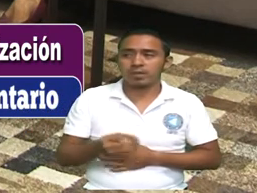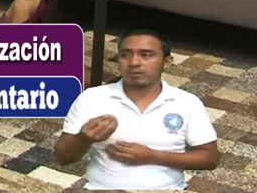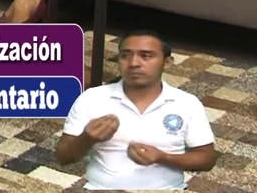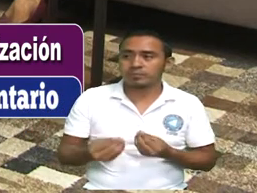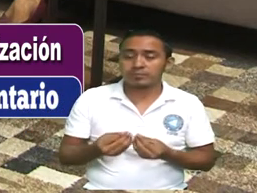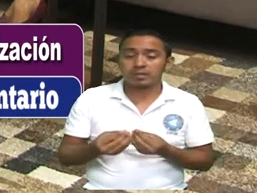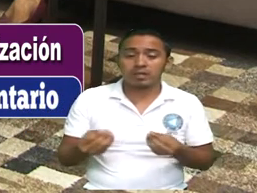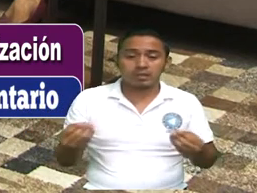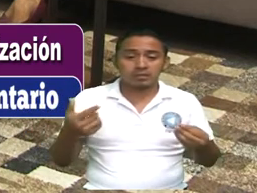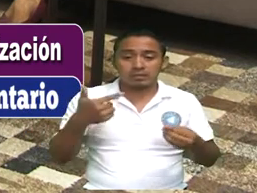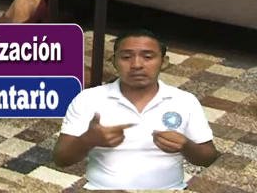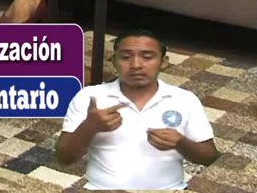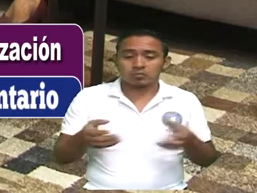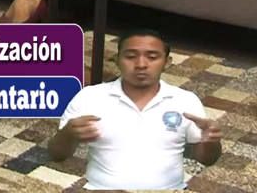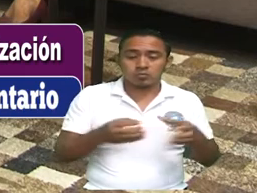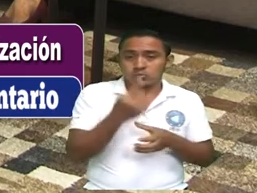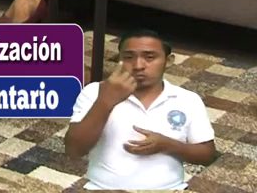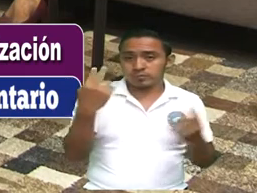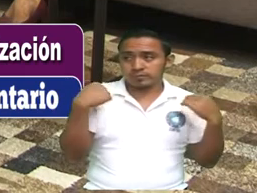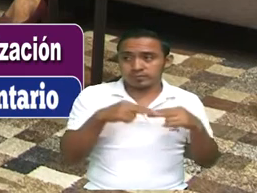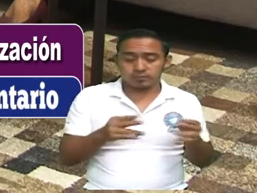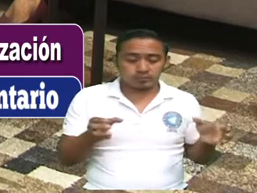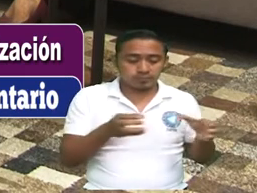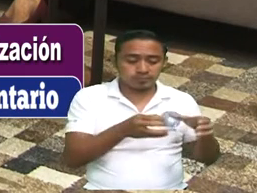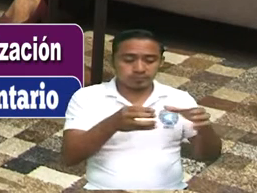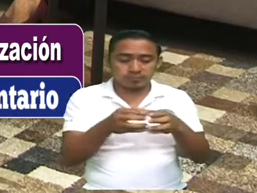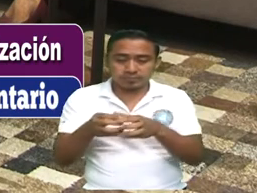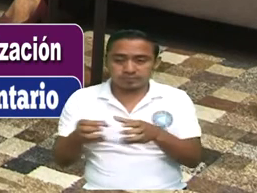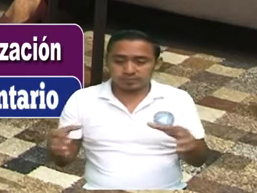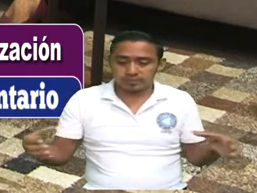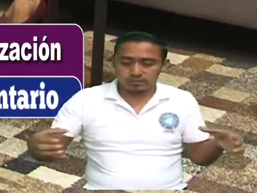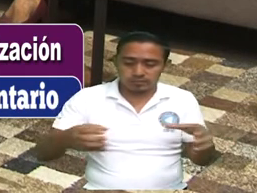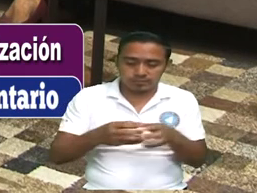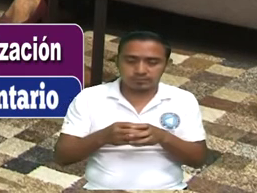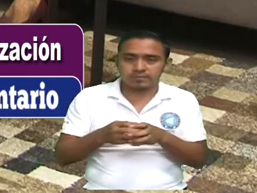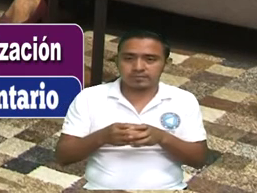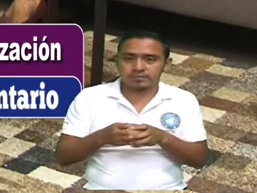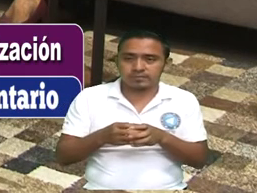se unen varios grados con un maestro, pero también había que